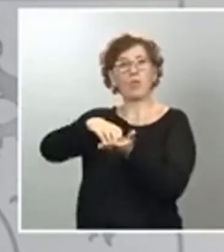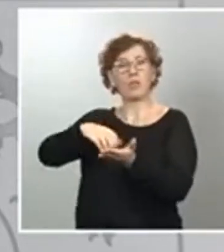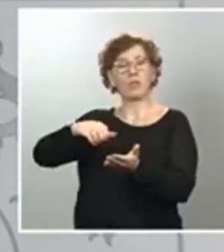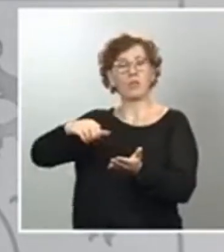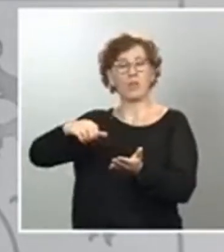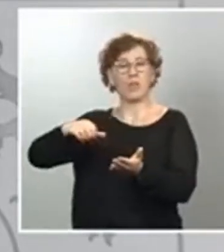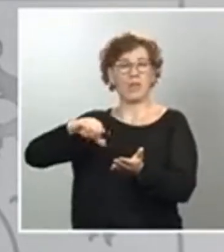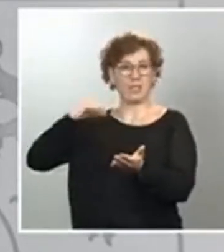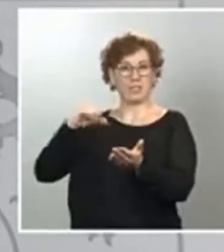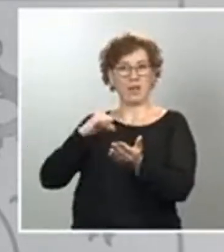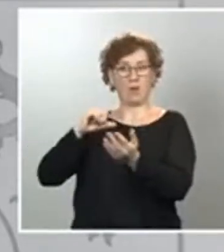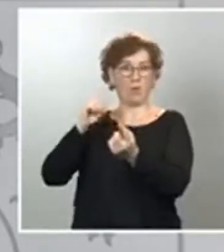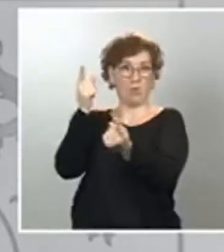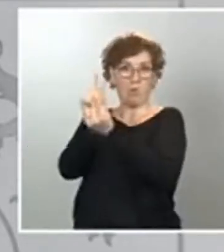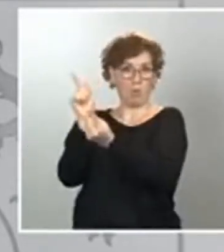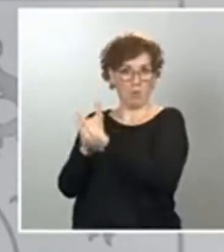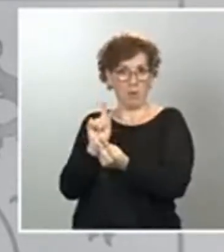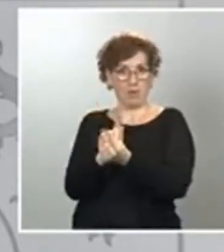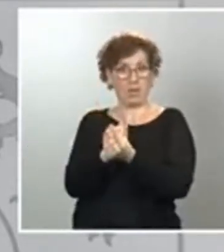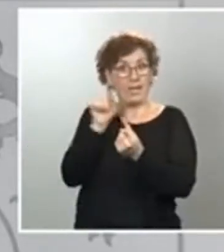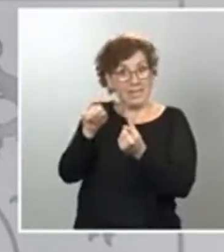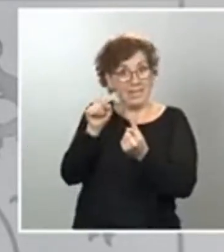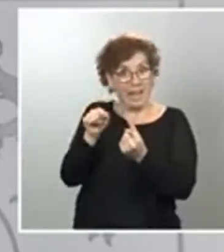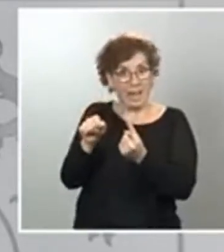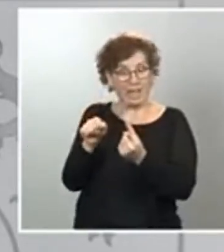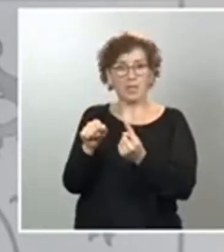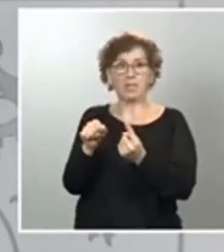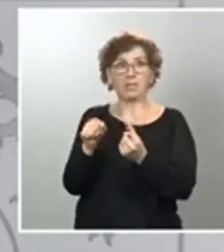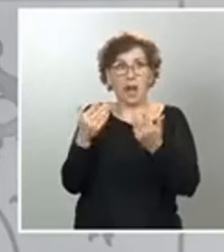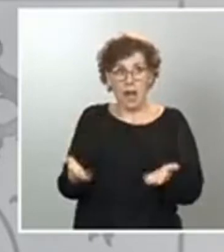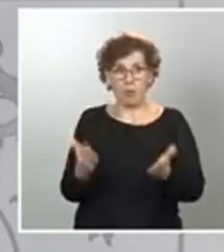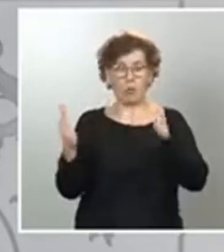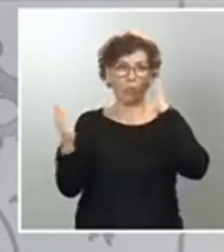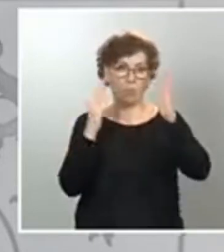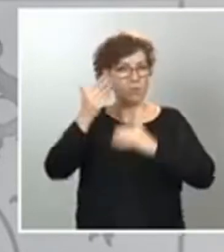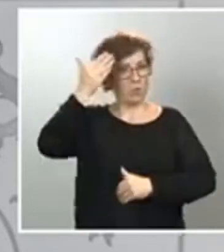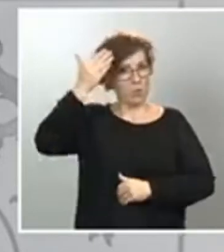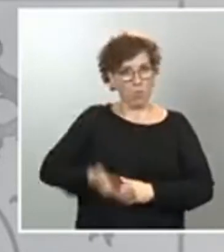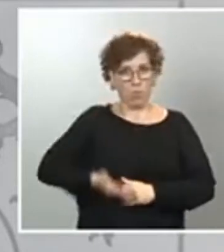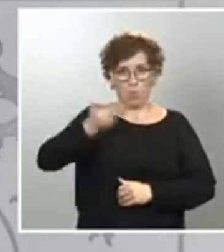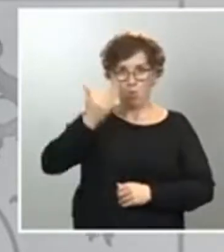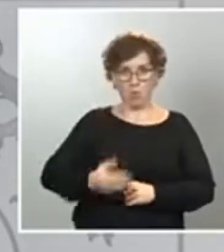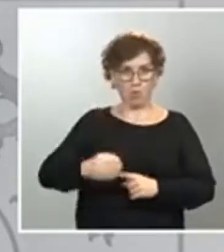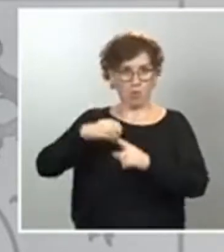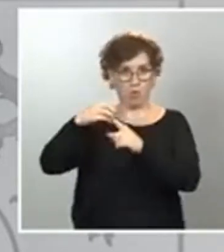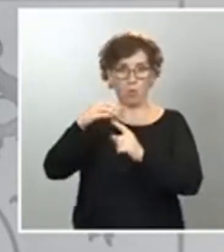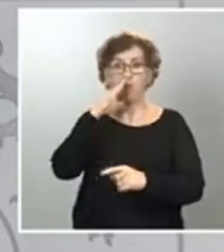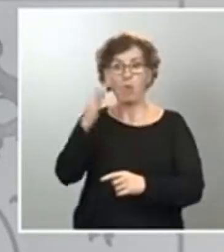desescalada va a cobrar una importancia absoluta, primordial, porque evidentemente necesitamos